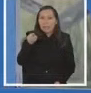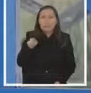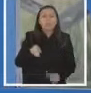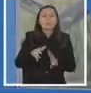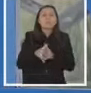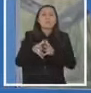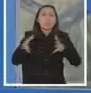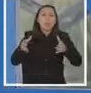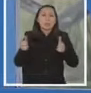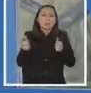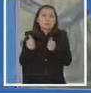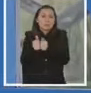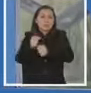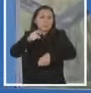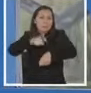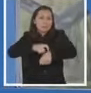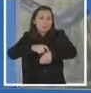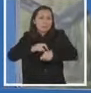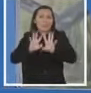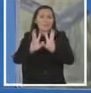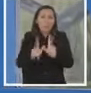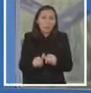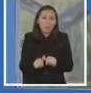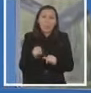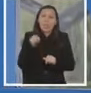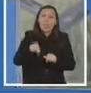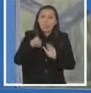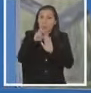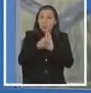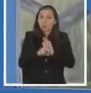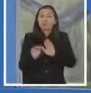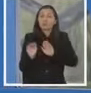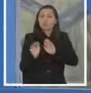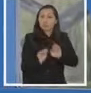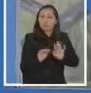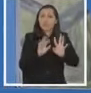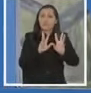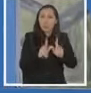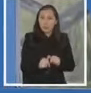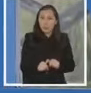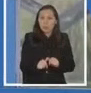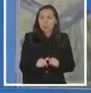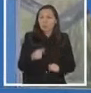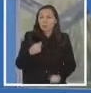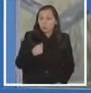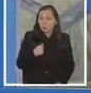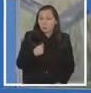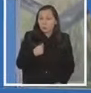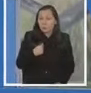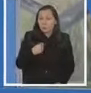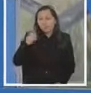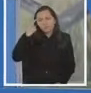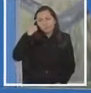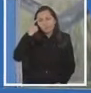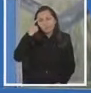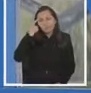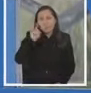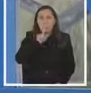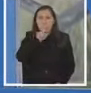más tiempo en familia. Este es un proyecto pro familia. Este es un proyecto, yo me preguntaba,